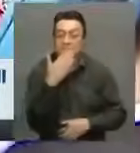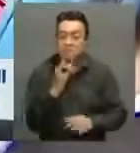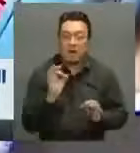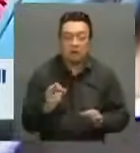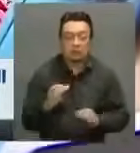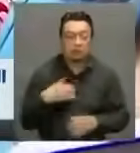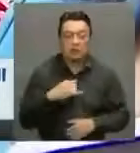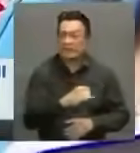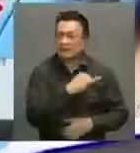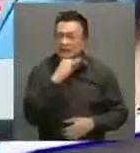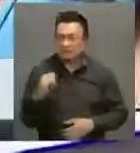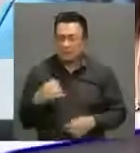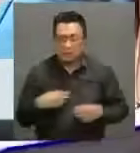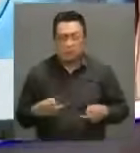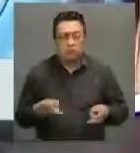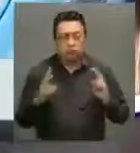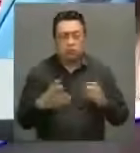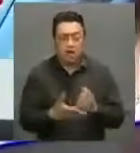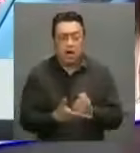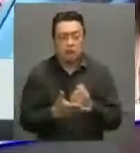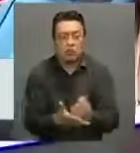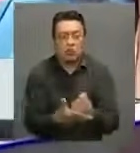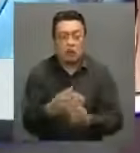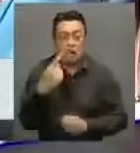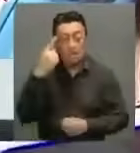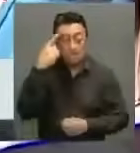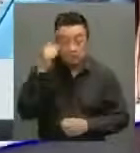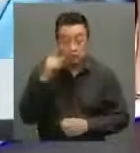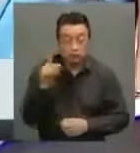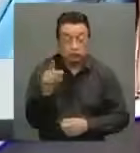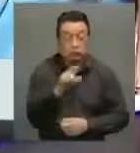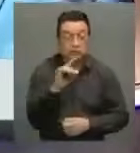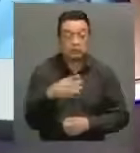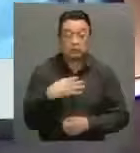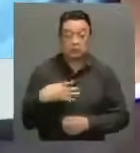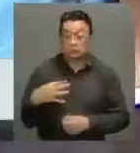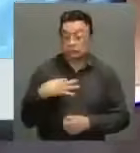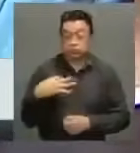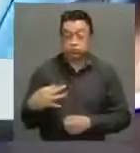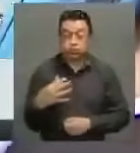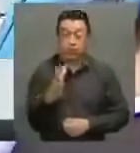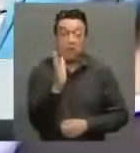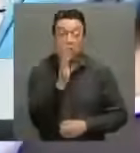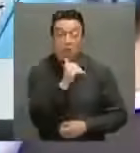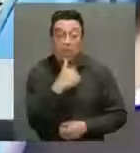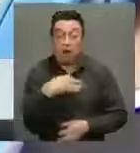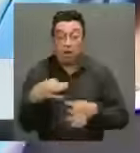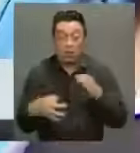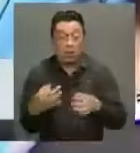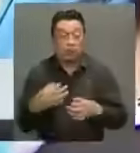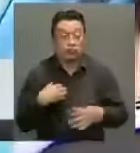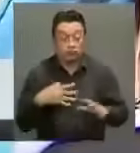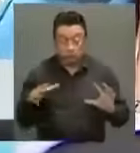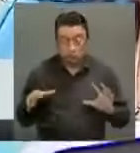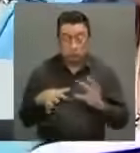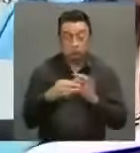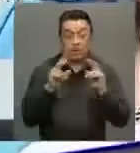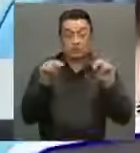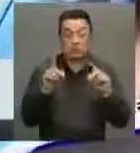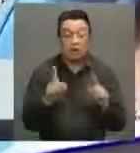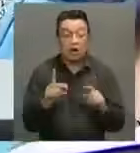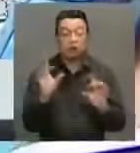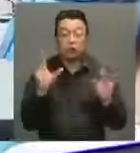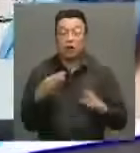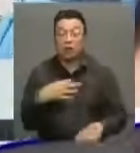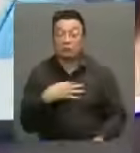estado disponible a aportar, pero como podrán darse cuenta no me han citado a ninguna parte porque no estoy vinculado al tema y si es que me citan a